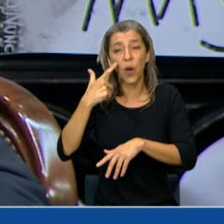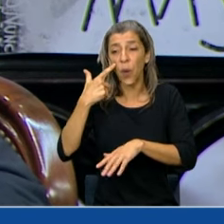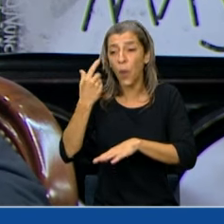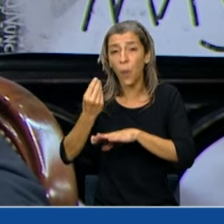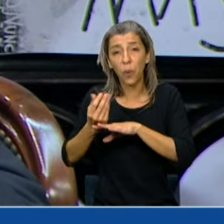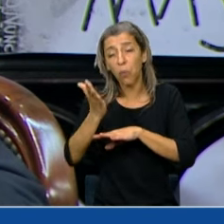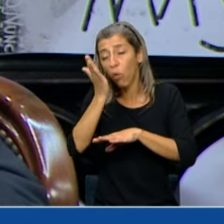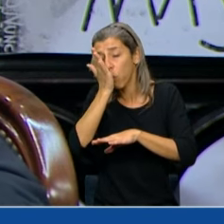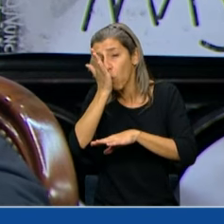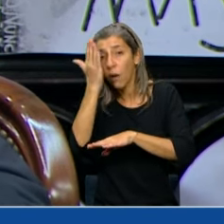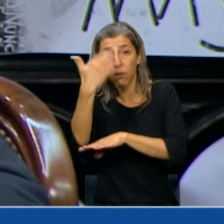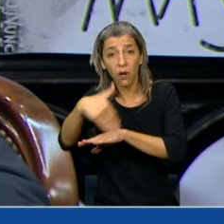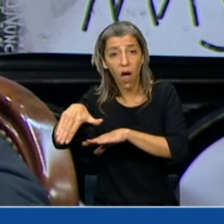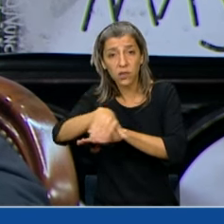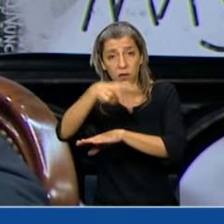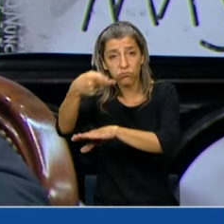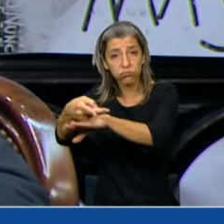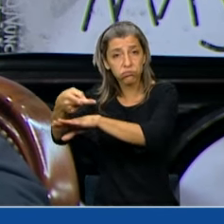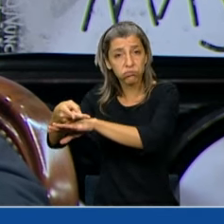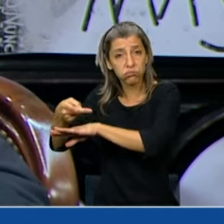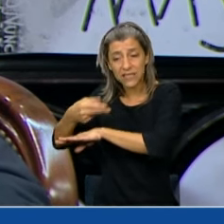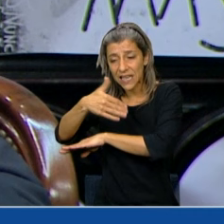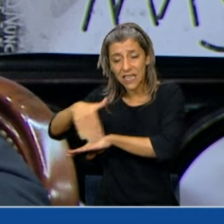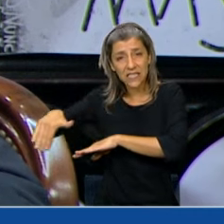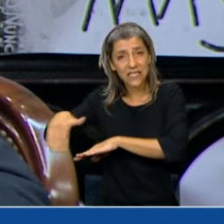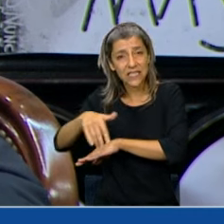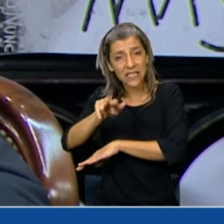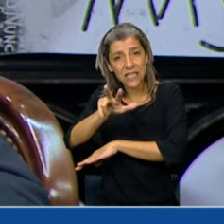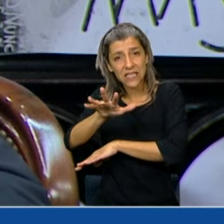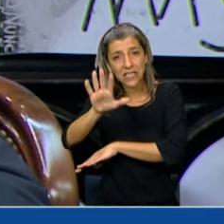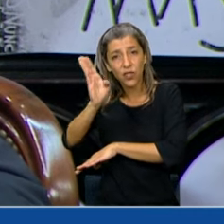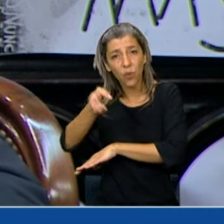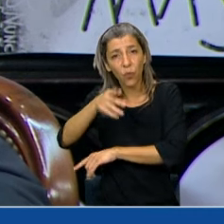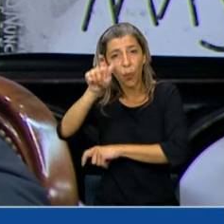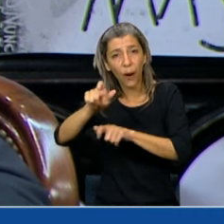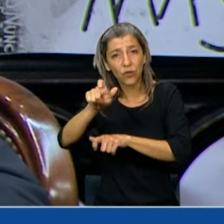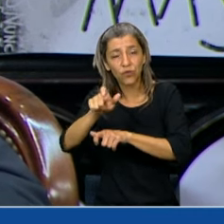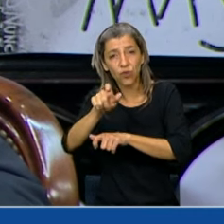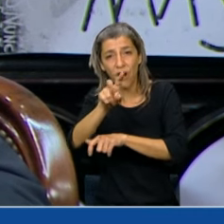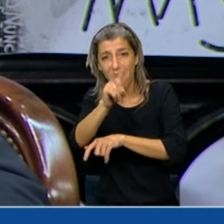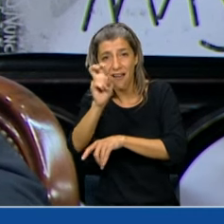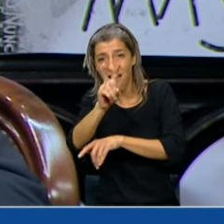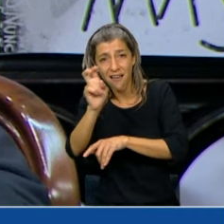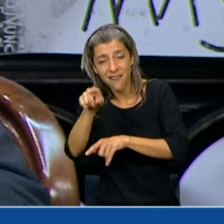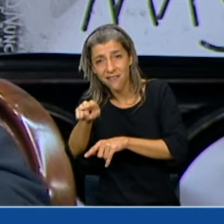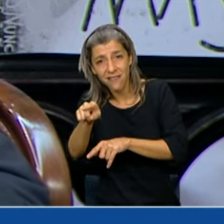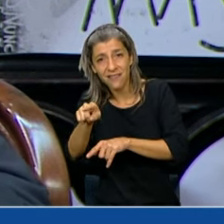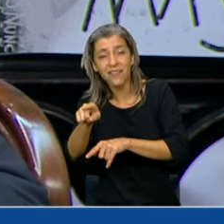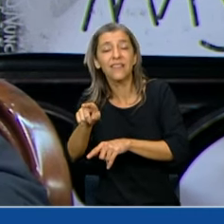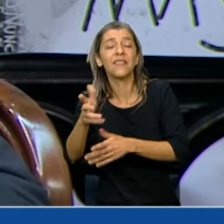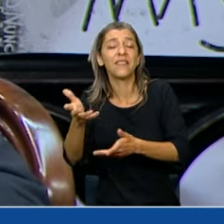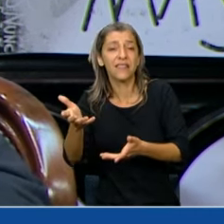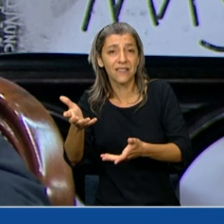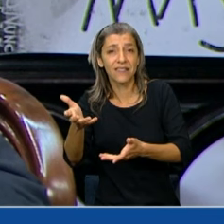Aires hay 35 por de los inquilinos que se